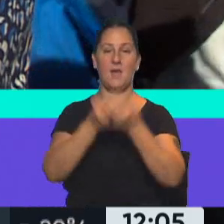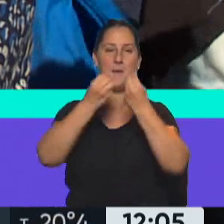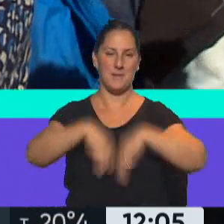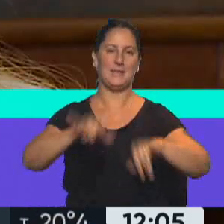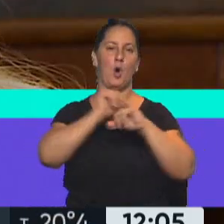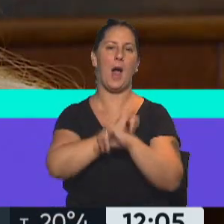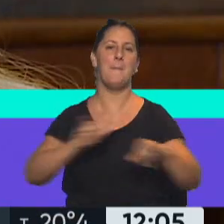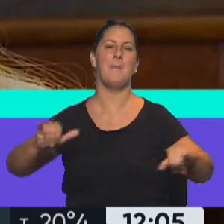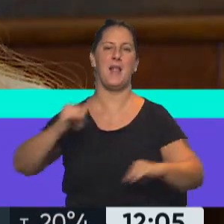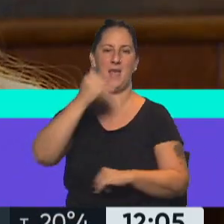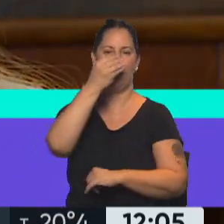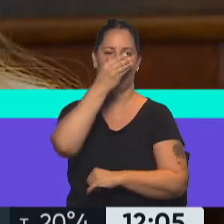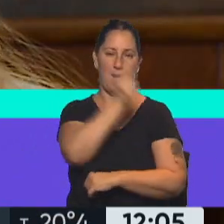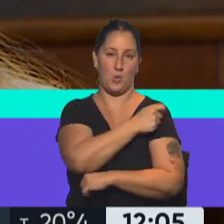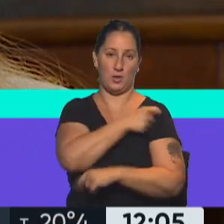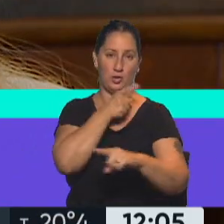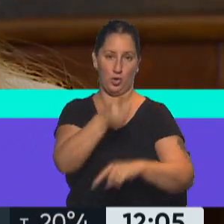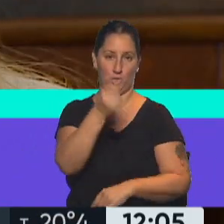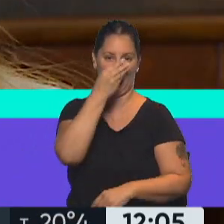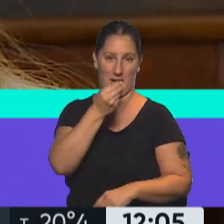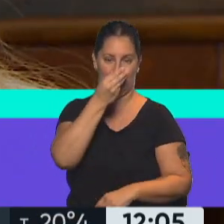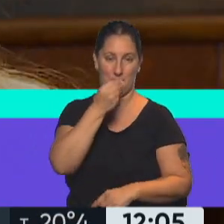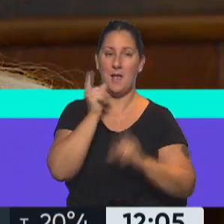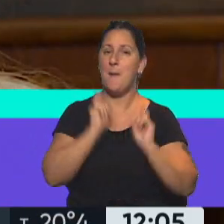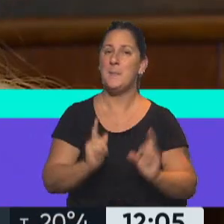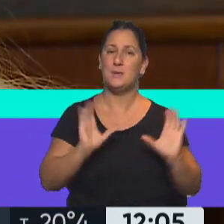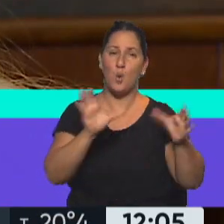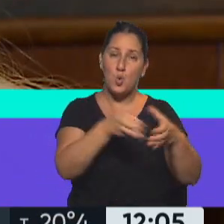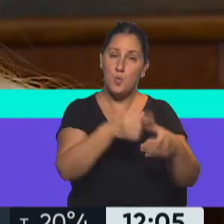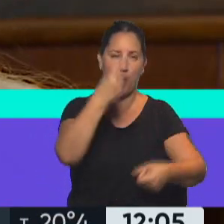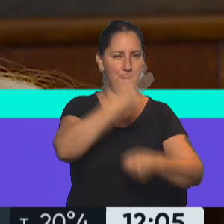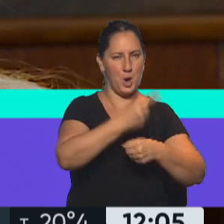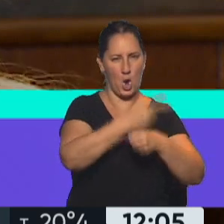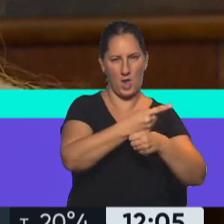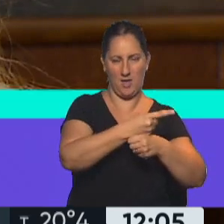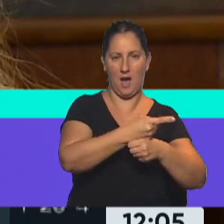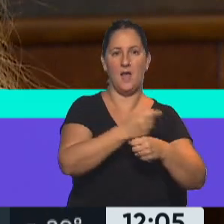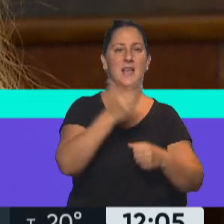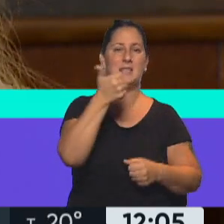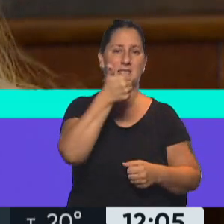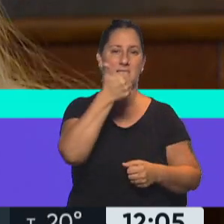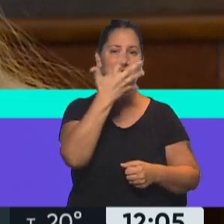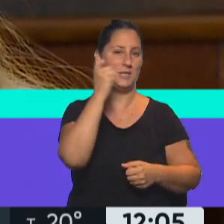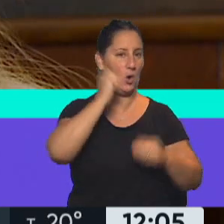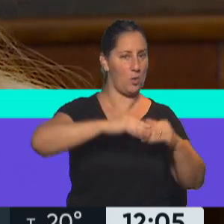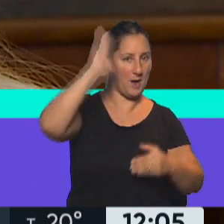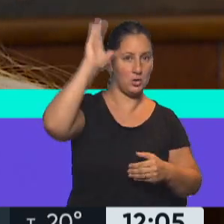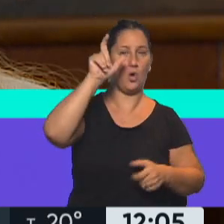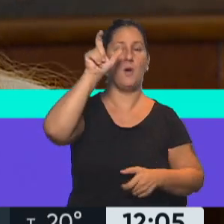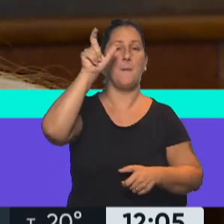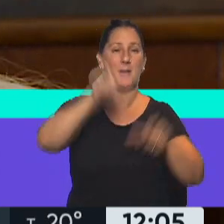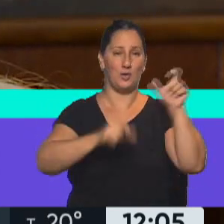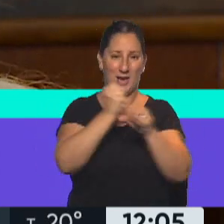ya la campaña de vacunación. Son los grupos que siempre estuvieron priorizados para la vacunación, mayores de 65, personal de